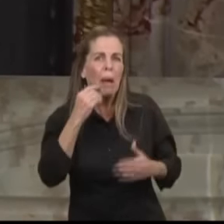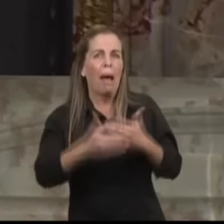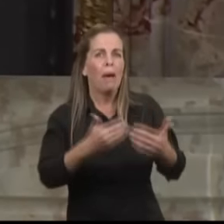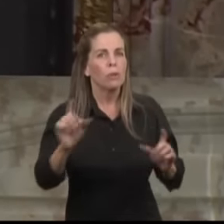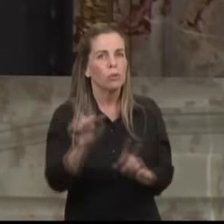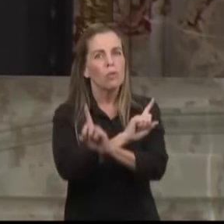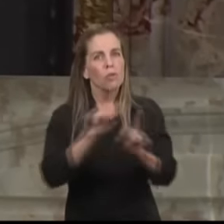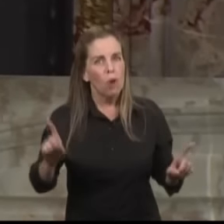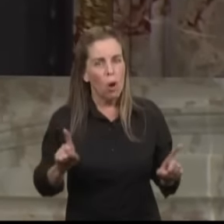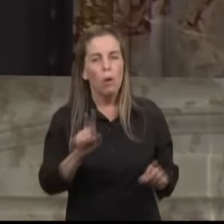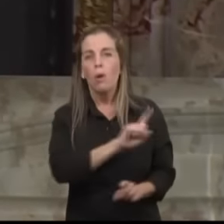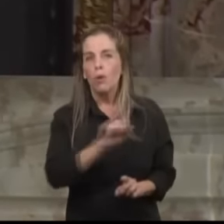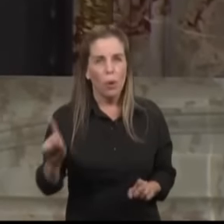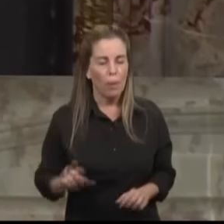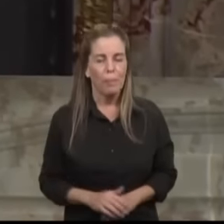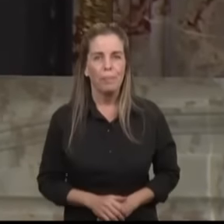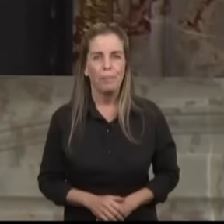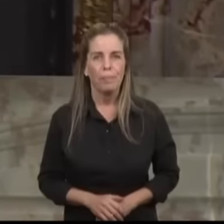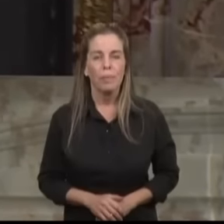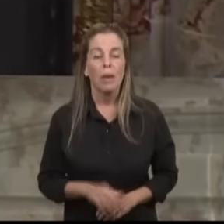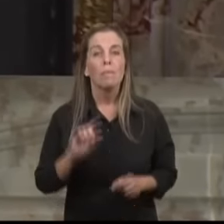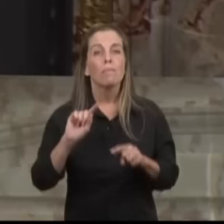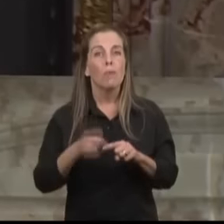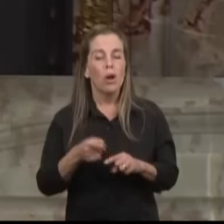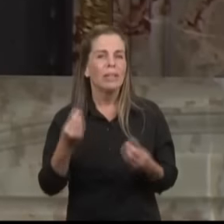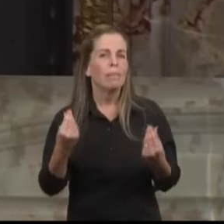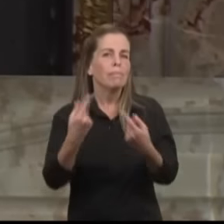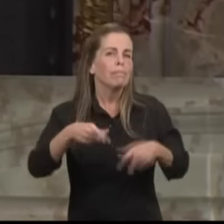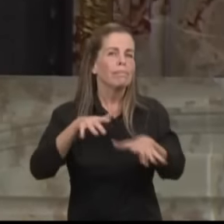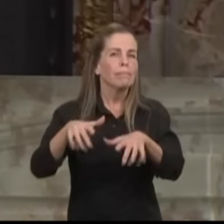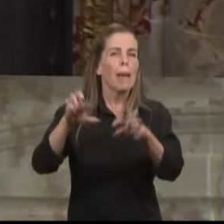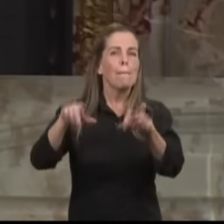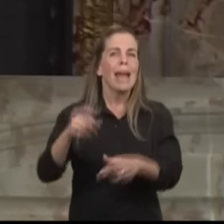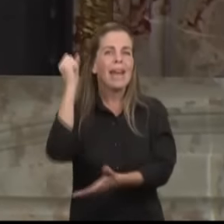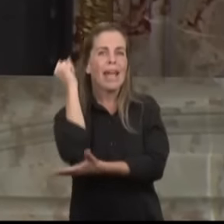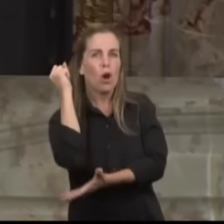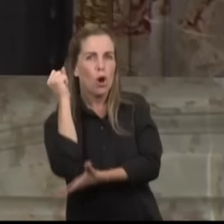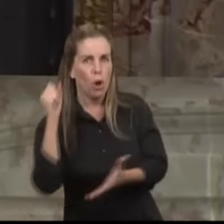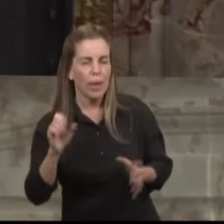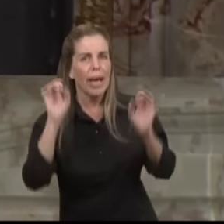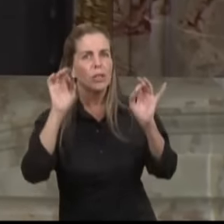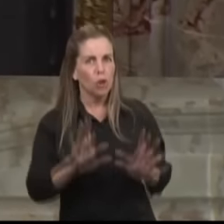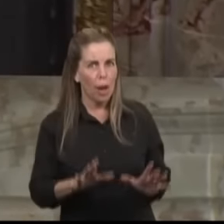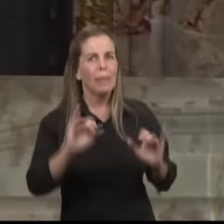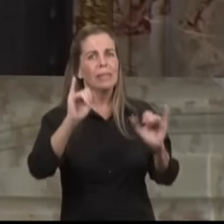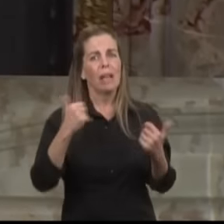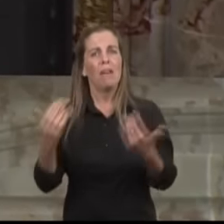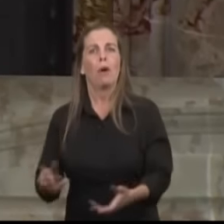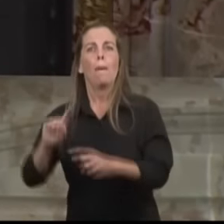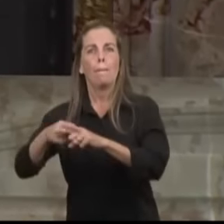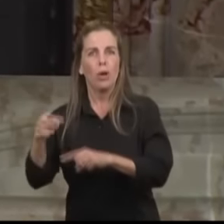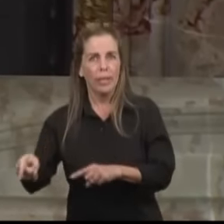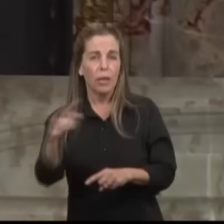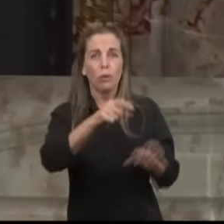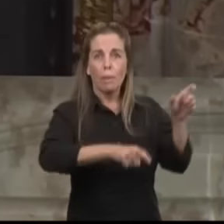funcionar. No va a funcionar. La política económica del Partido del Estado solo le sirve a los políticos, no a